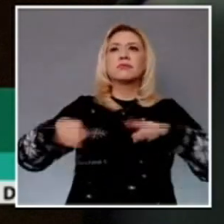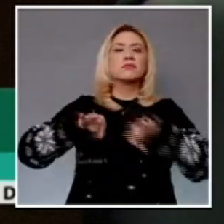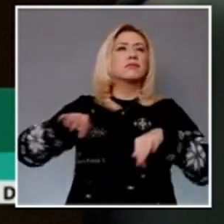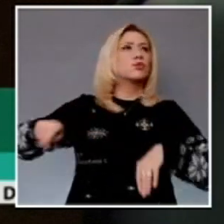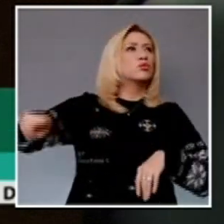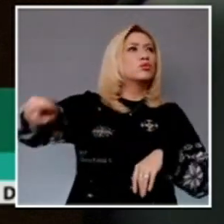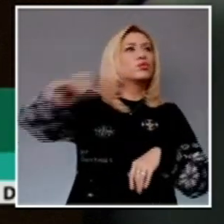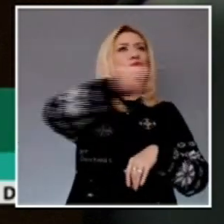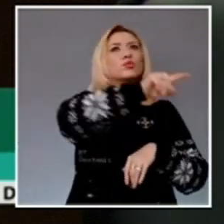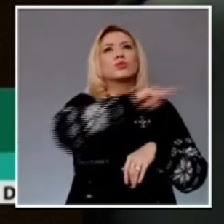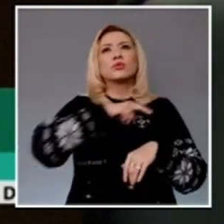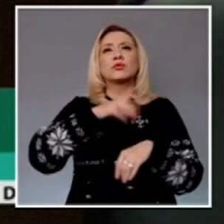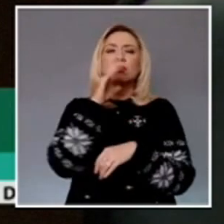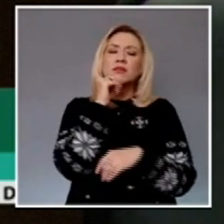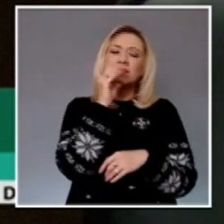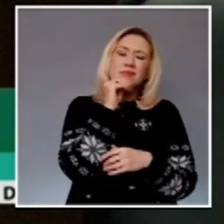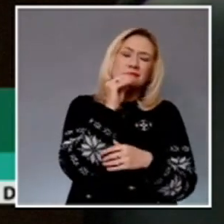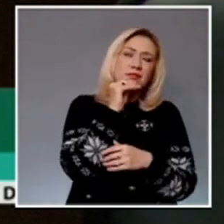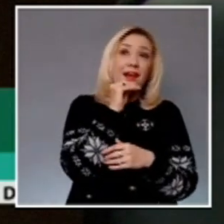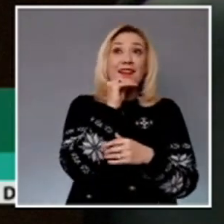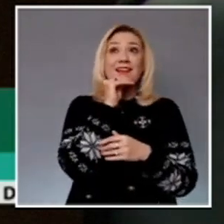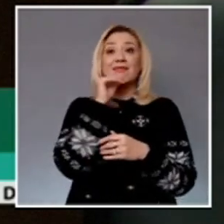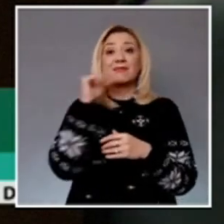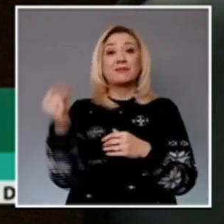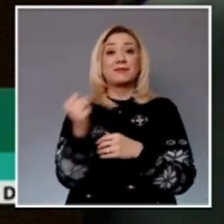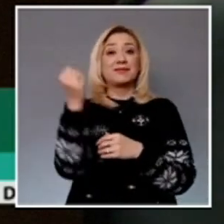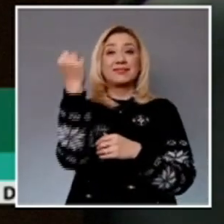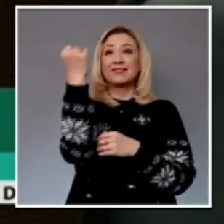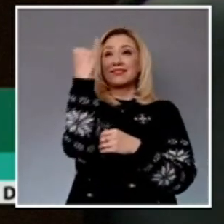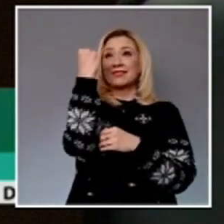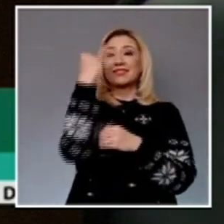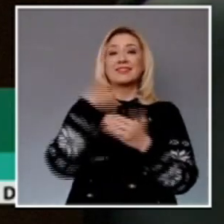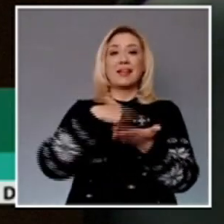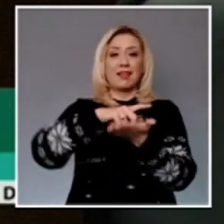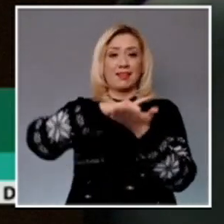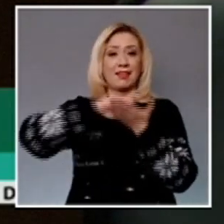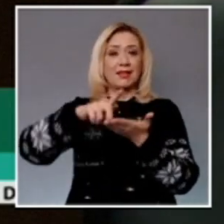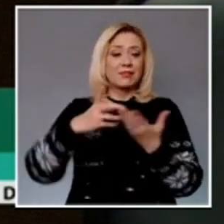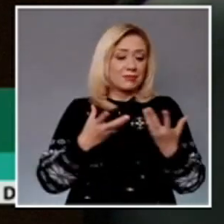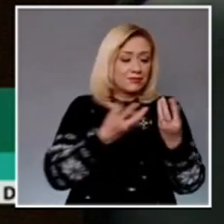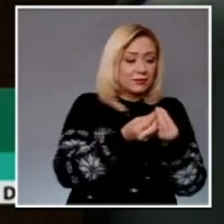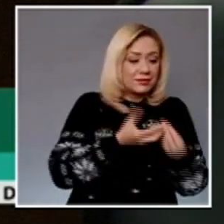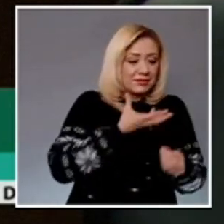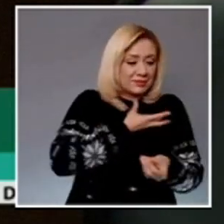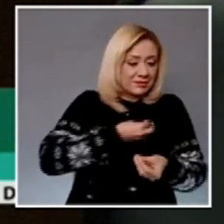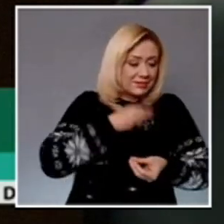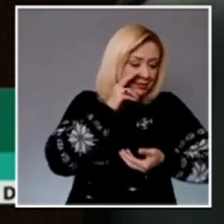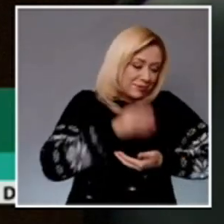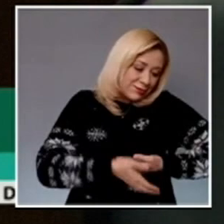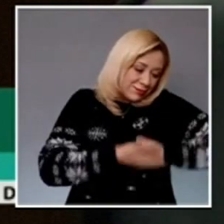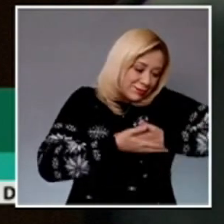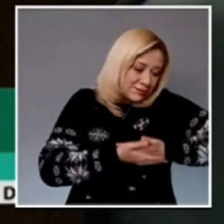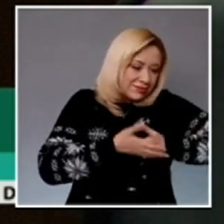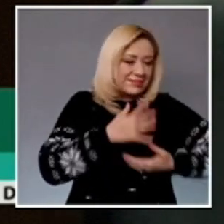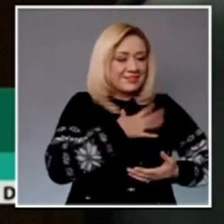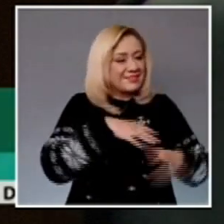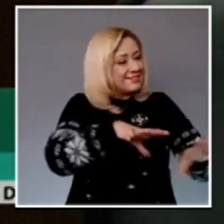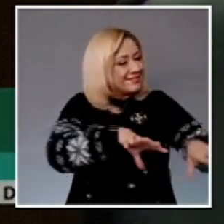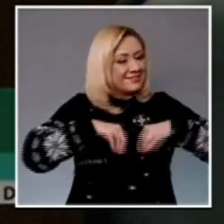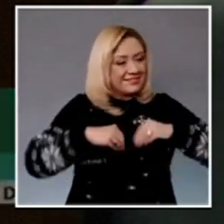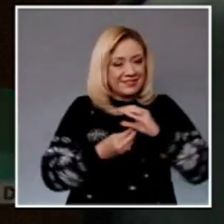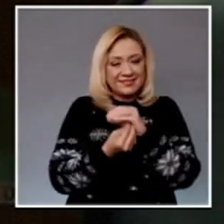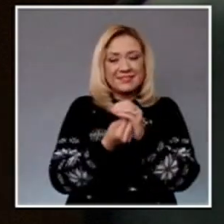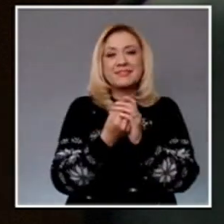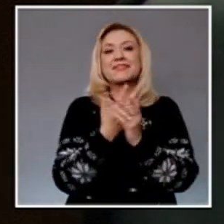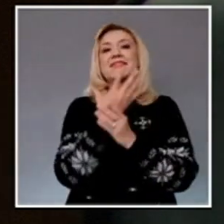iniciativa, van a tener ese derecho de estar con sus hijas, de estar con sus hijos y de poderles acompañar